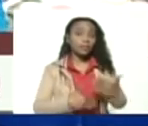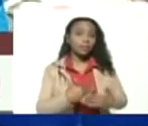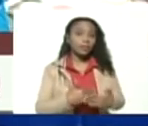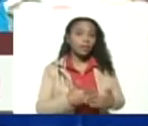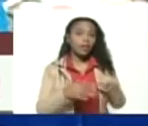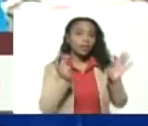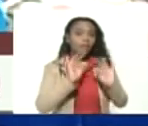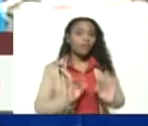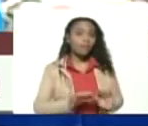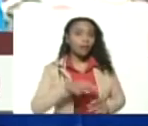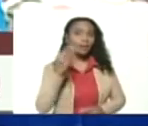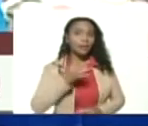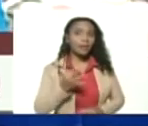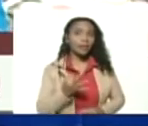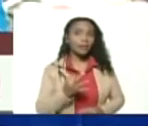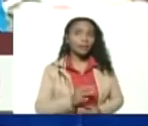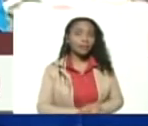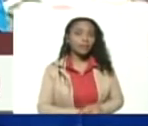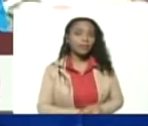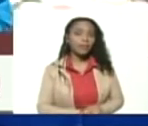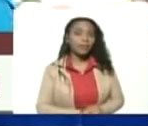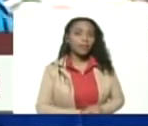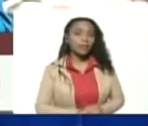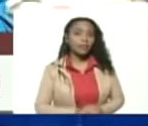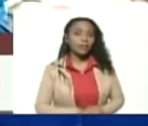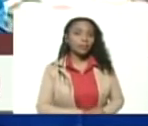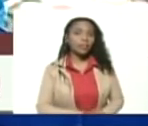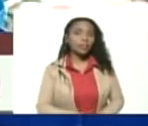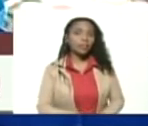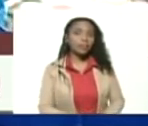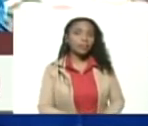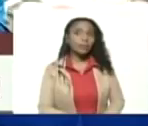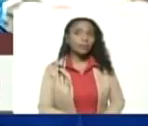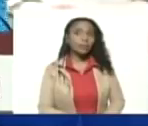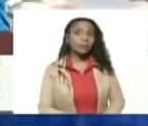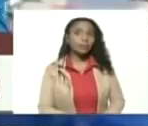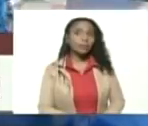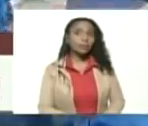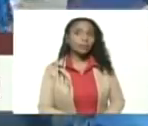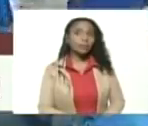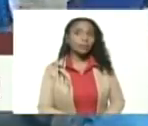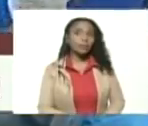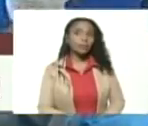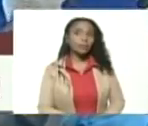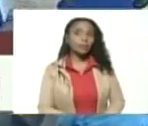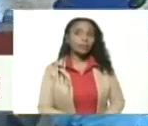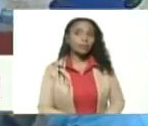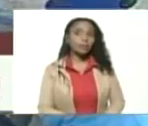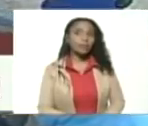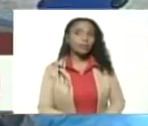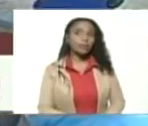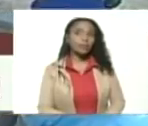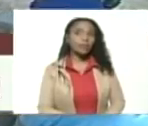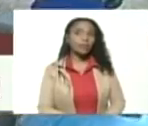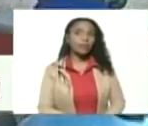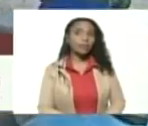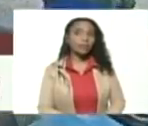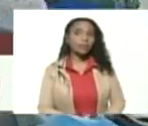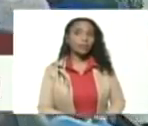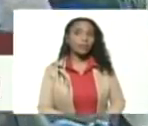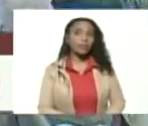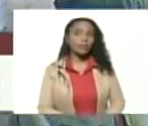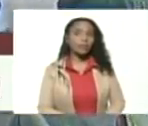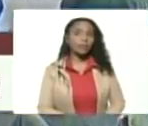Producto real, economía real y tributos, tributos nacionales. ¿Cuáles son los